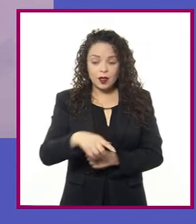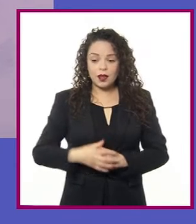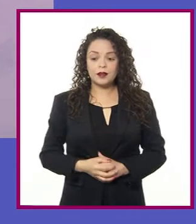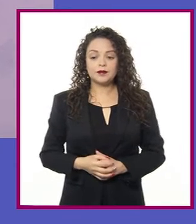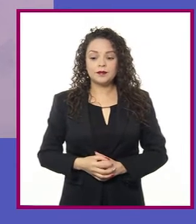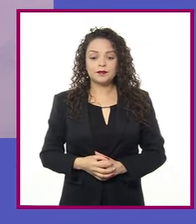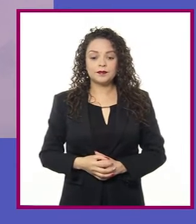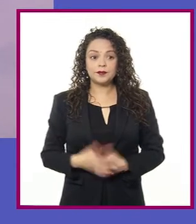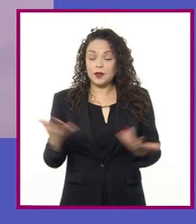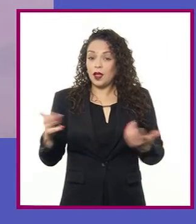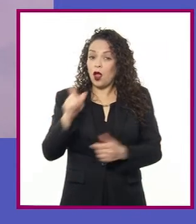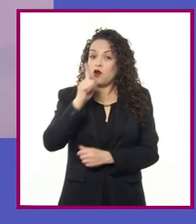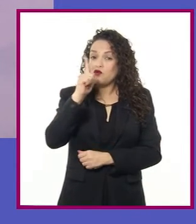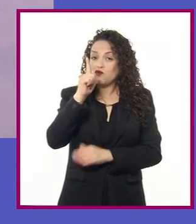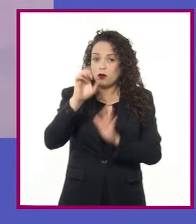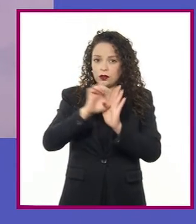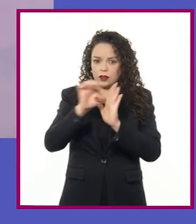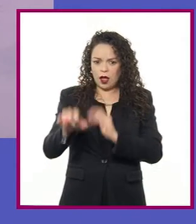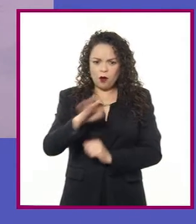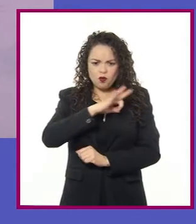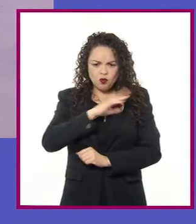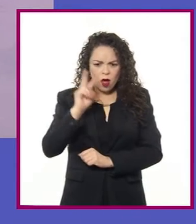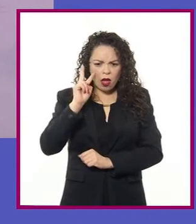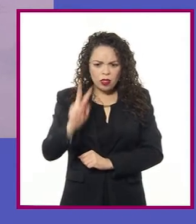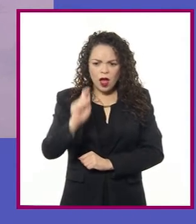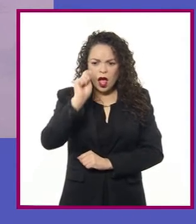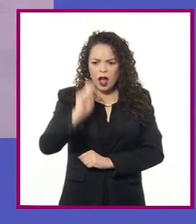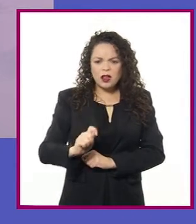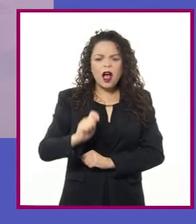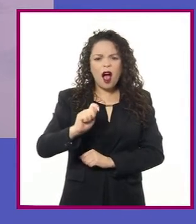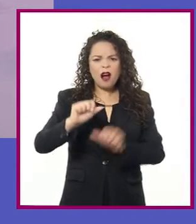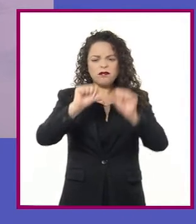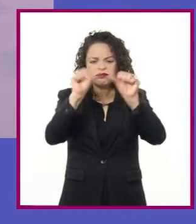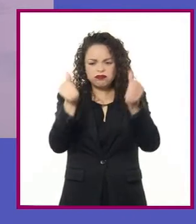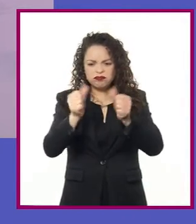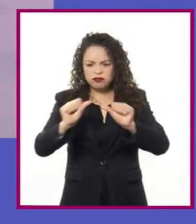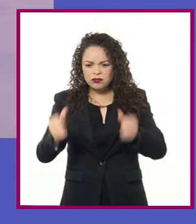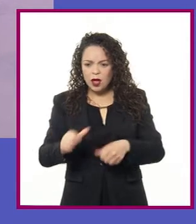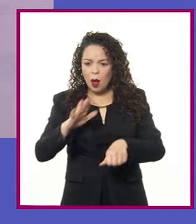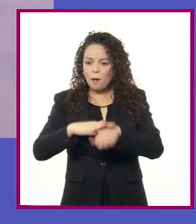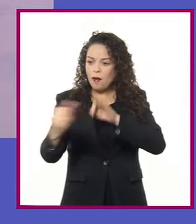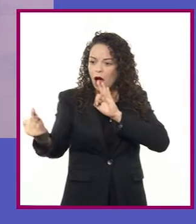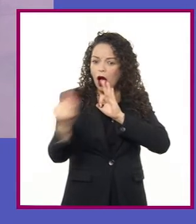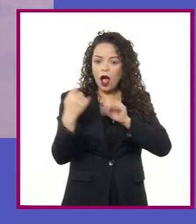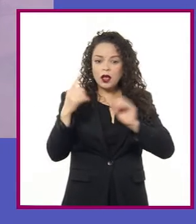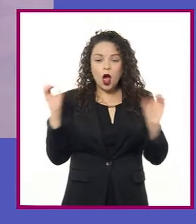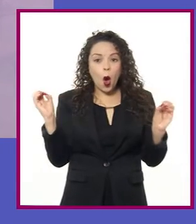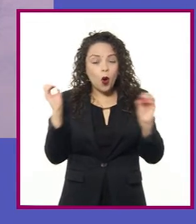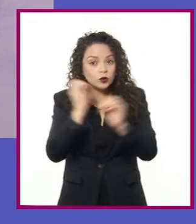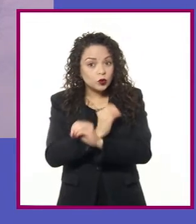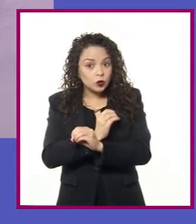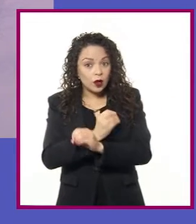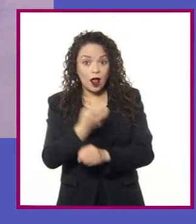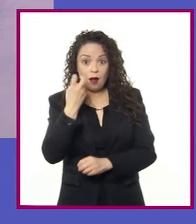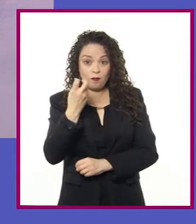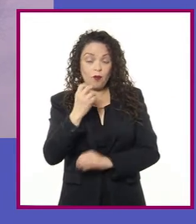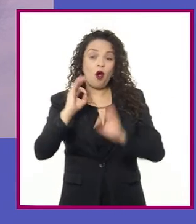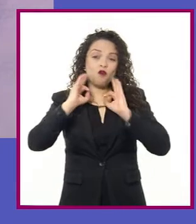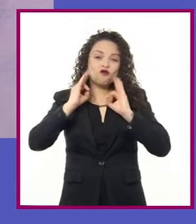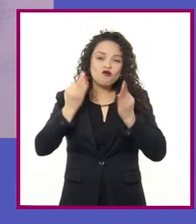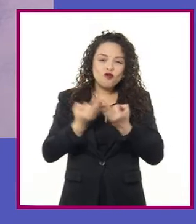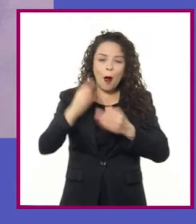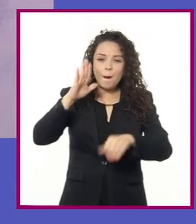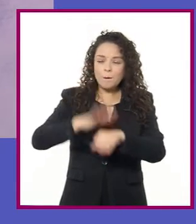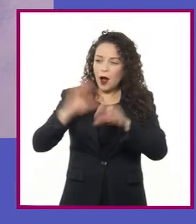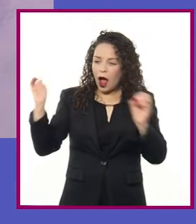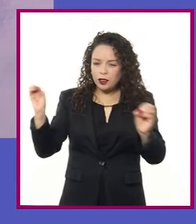En cuanto a la luz, solemos percibir las figuras claras más cerca que las oscuras. Por lo tanto, las formas oscuras nos